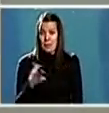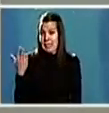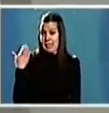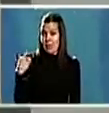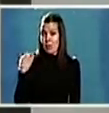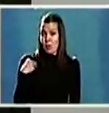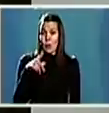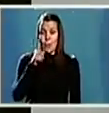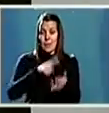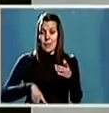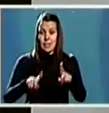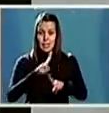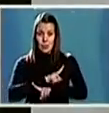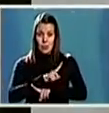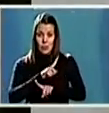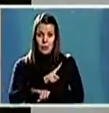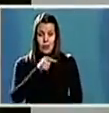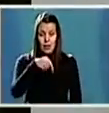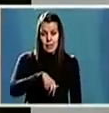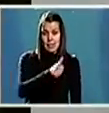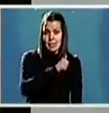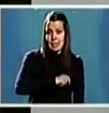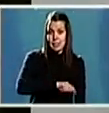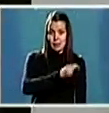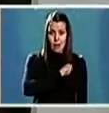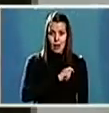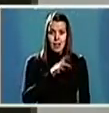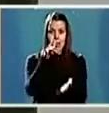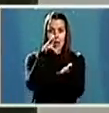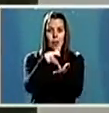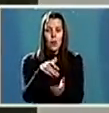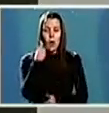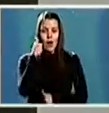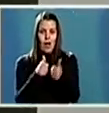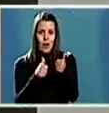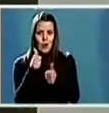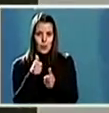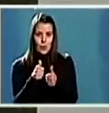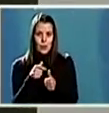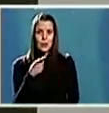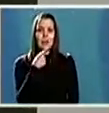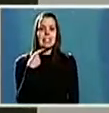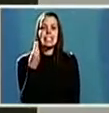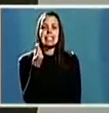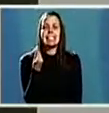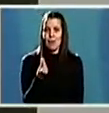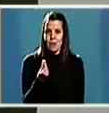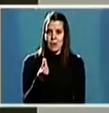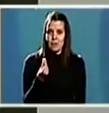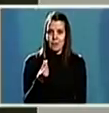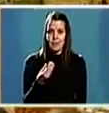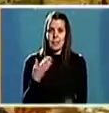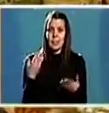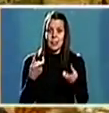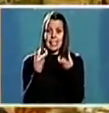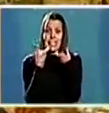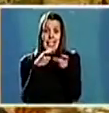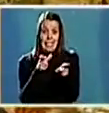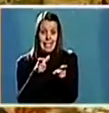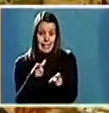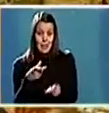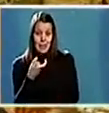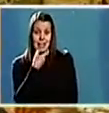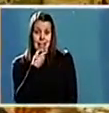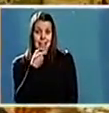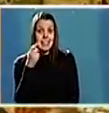en novembro, celebrouse aquí en España o que é o concurso de sabor del año. E na categoría de crackers ou